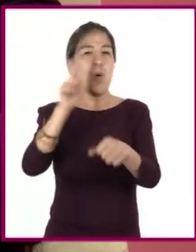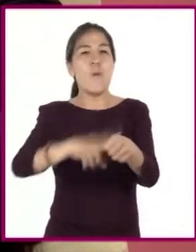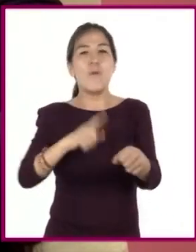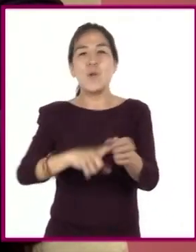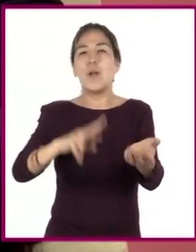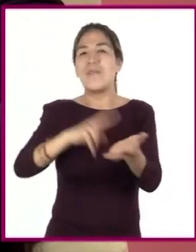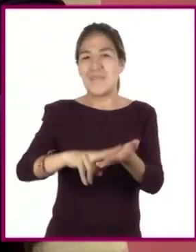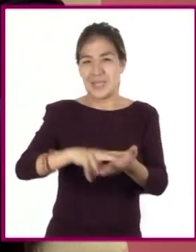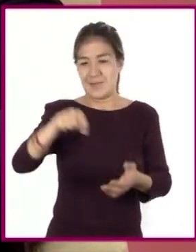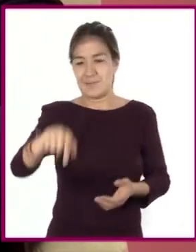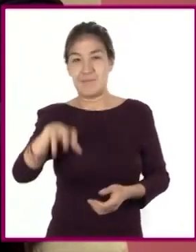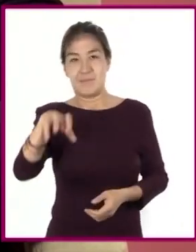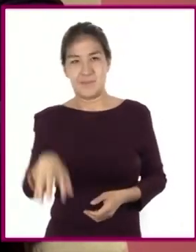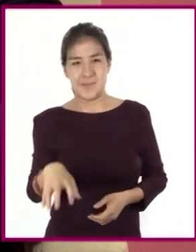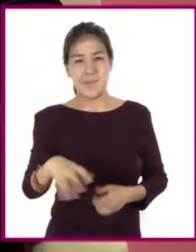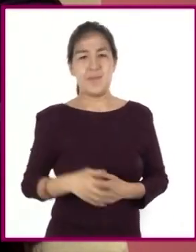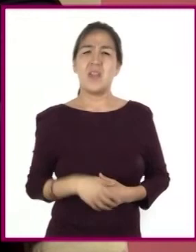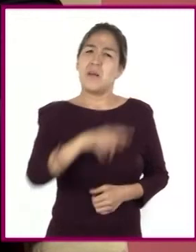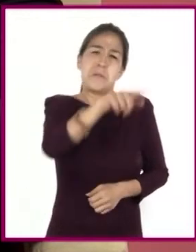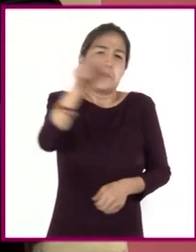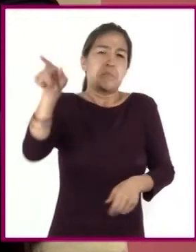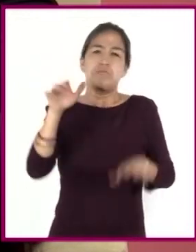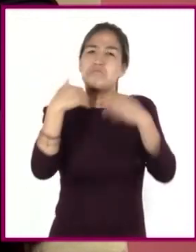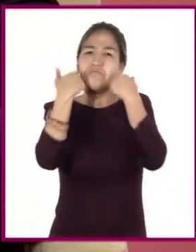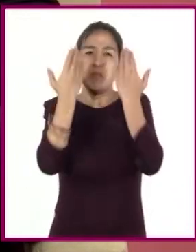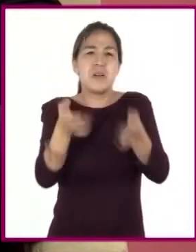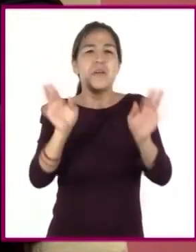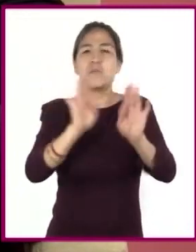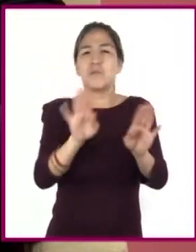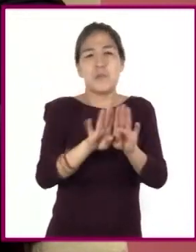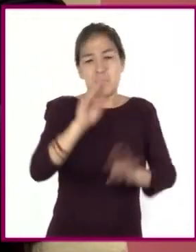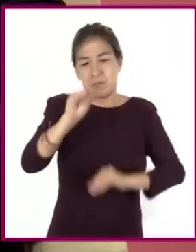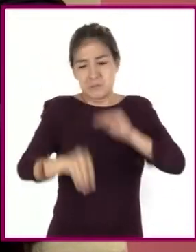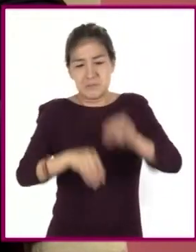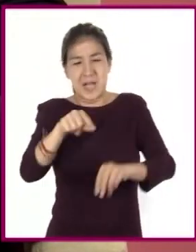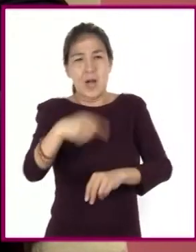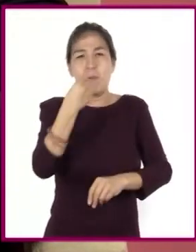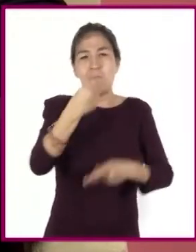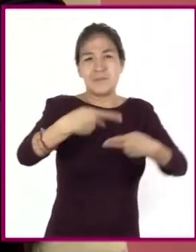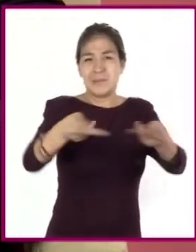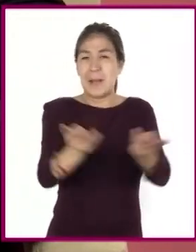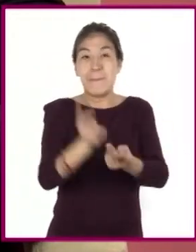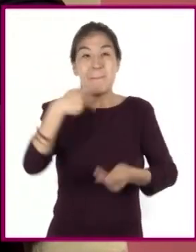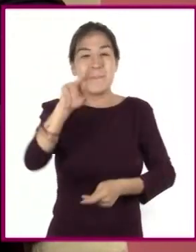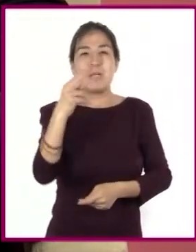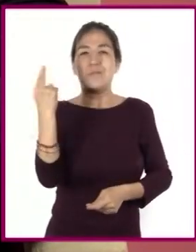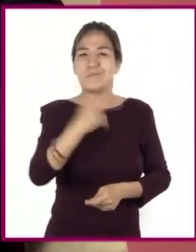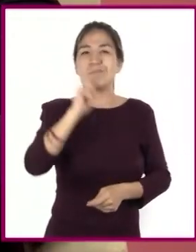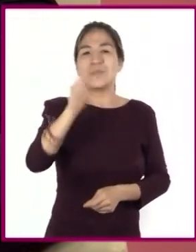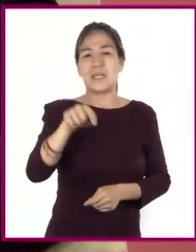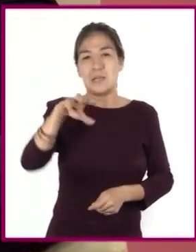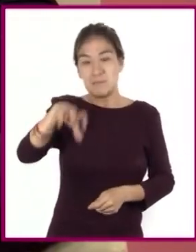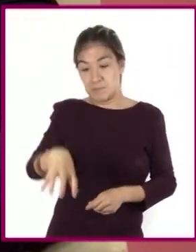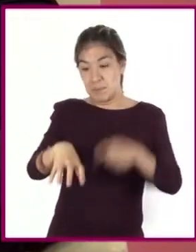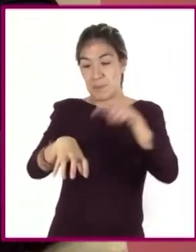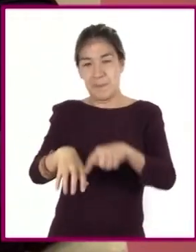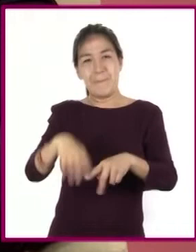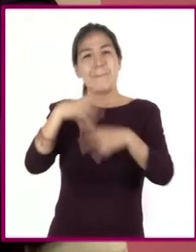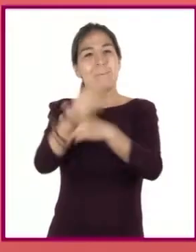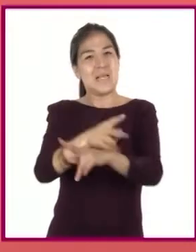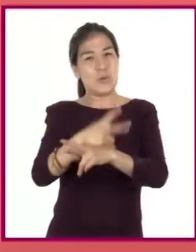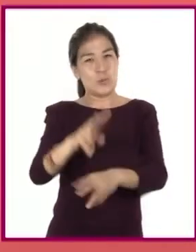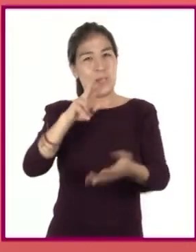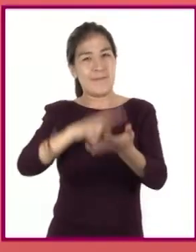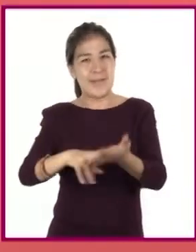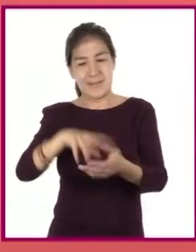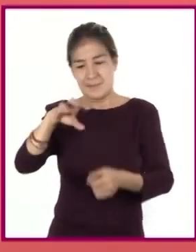variantes en el país y cada quien puede contribuir en esta situación. Una de las recomendaciones será, pues además de tener su agua